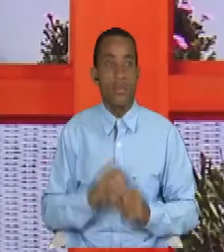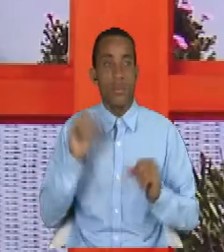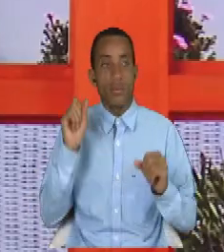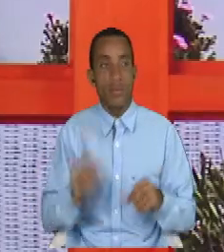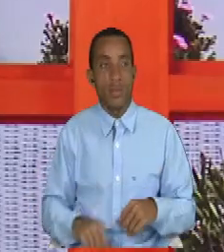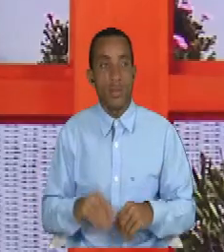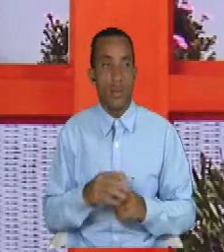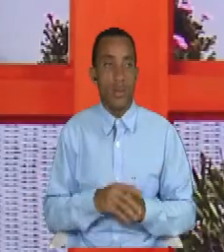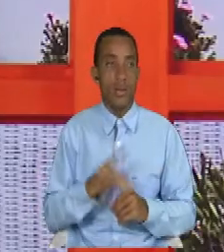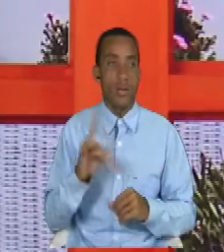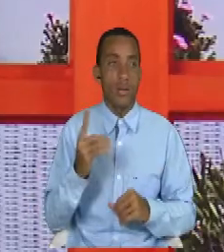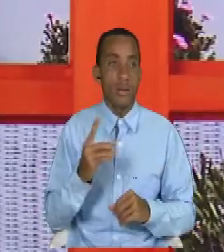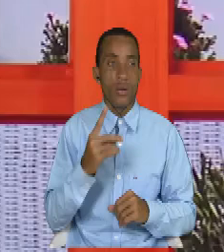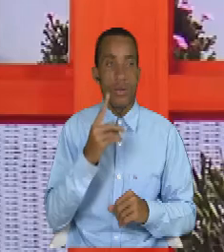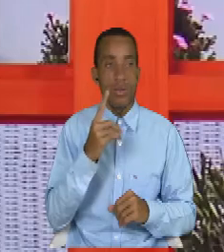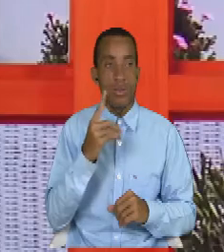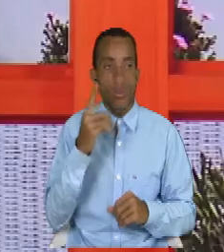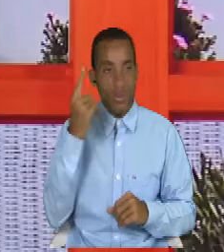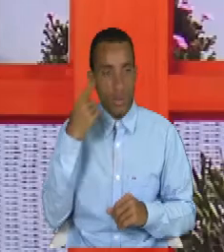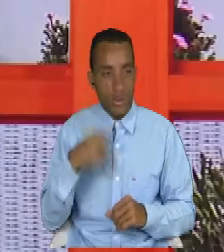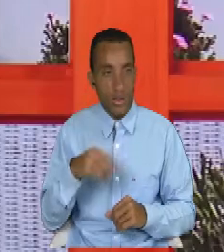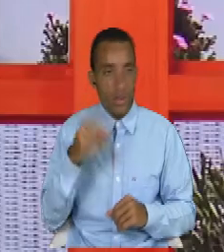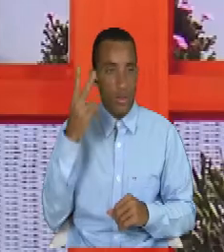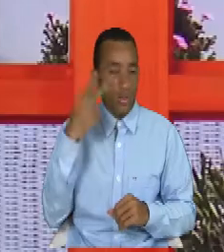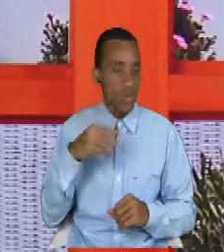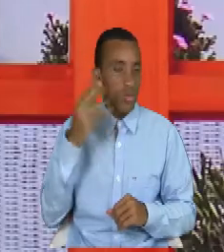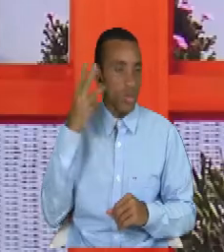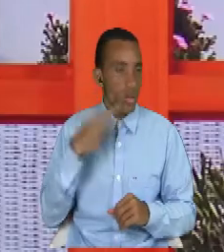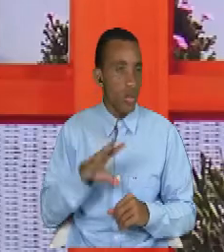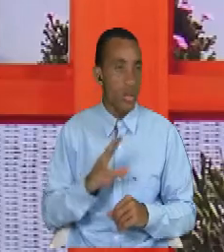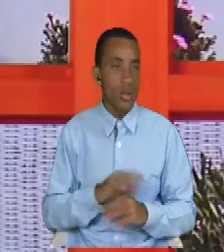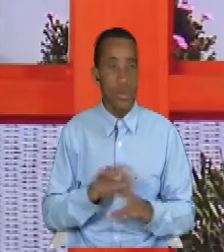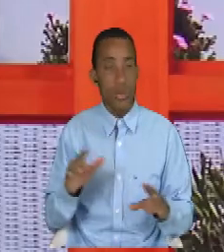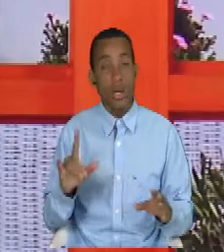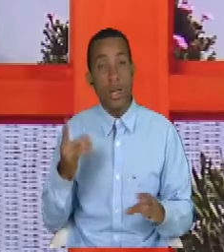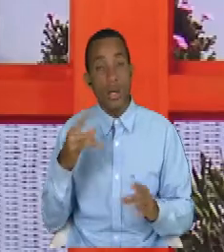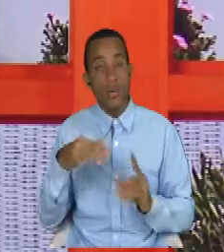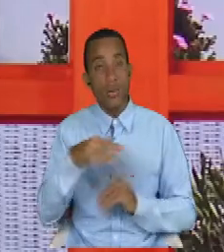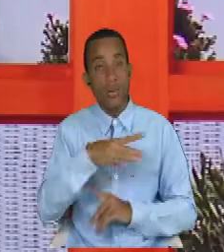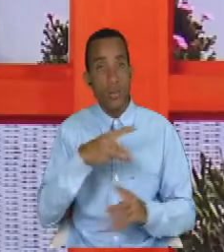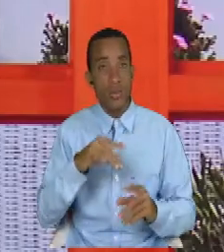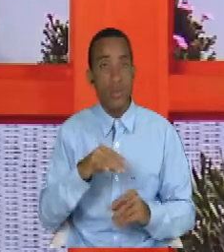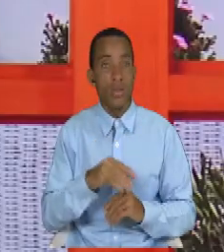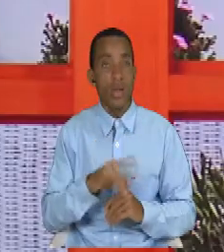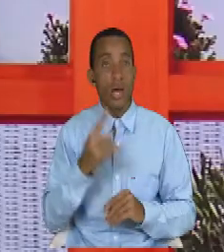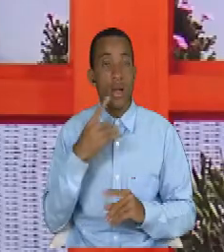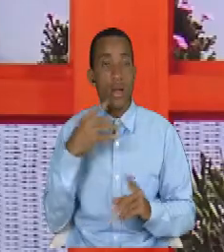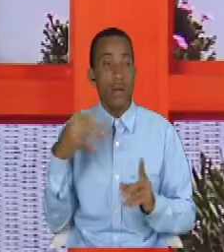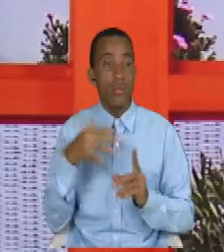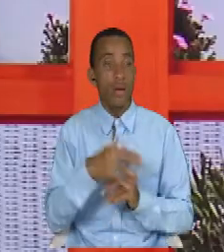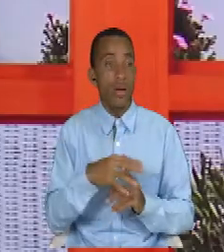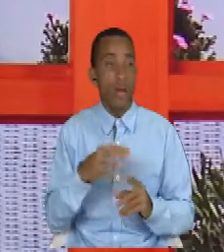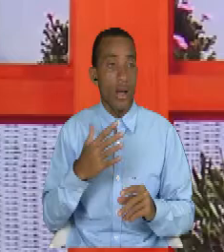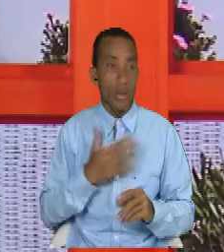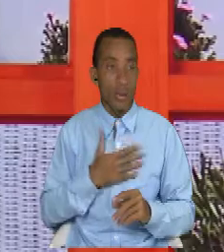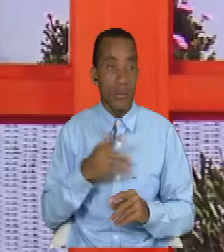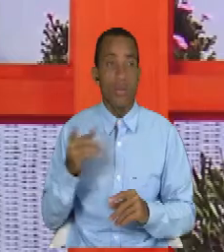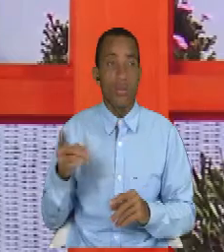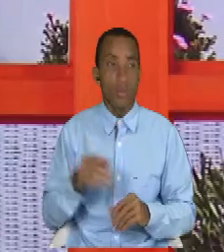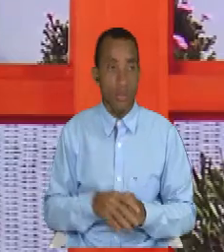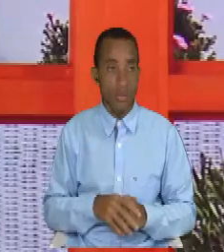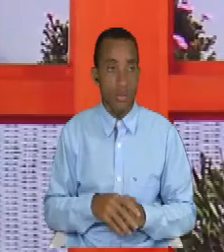así sean dos o tres días pueden pasar cualquier cualquier tipo de situación que lo pueda perjudicar a usted porque tiene el carro